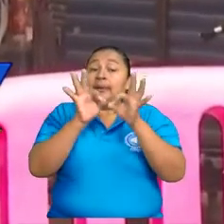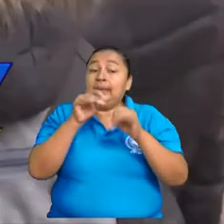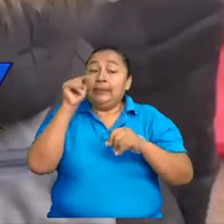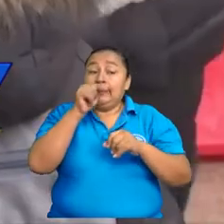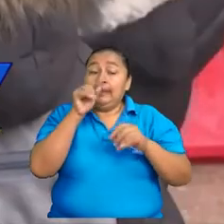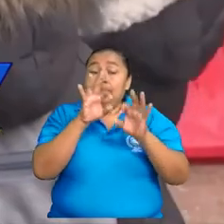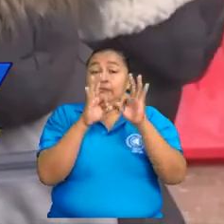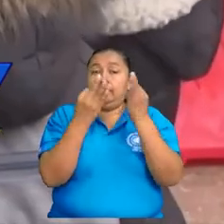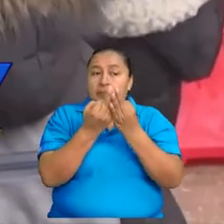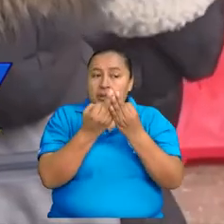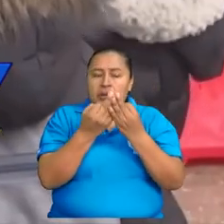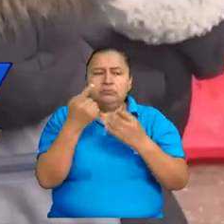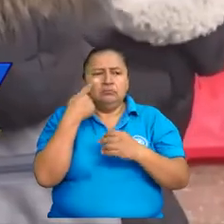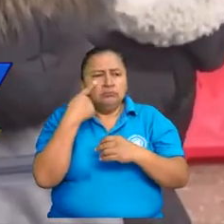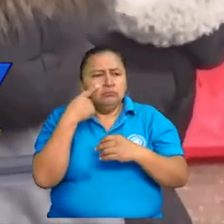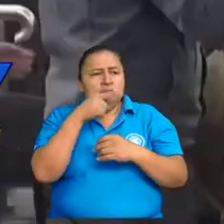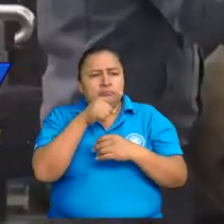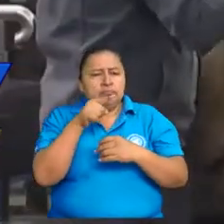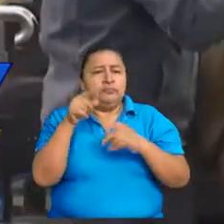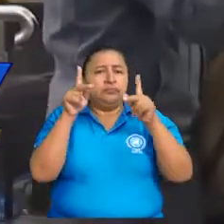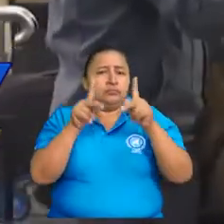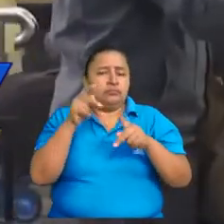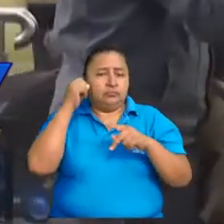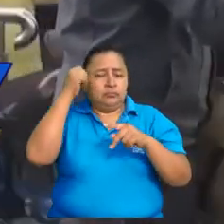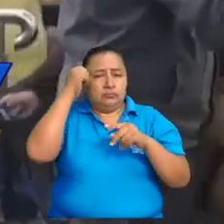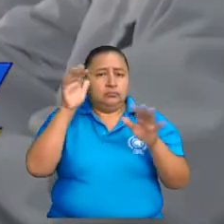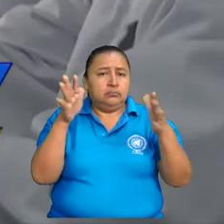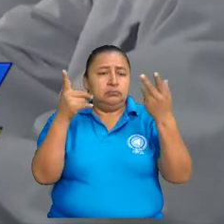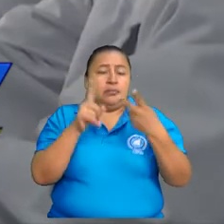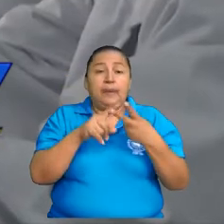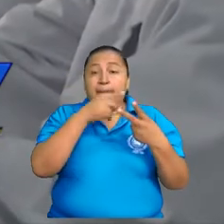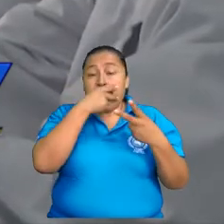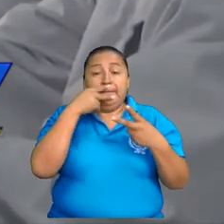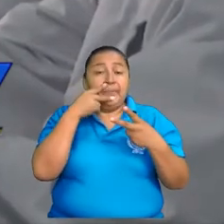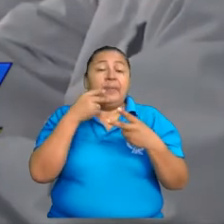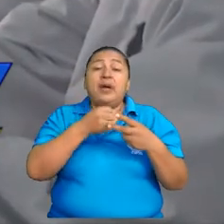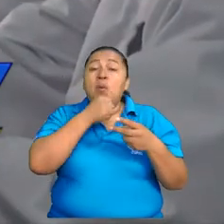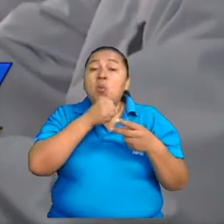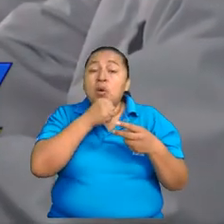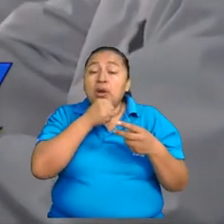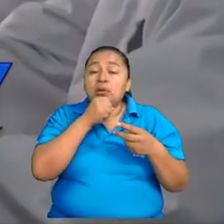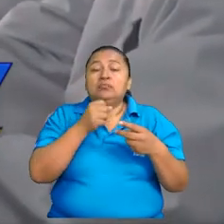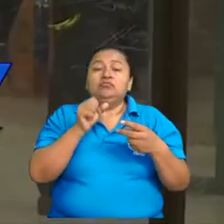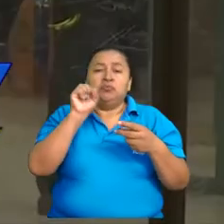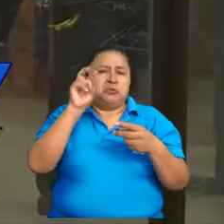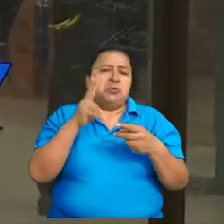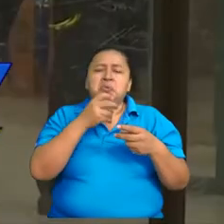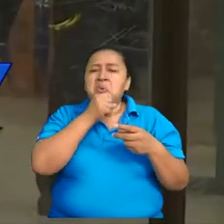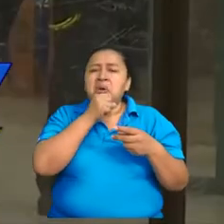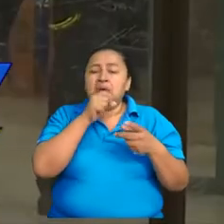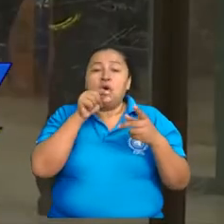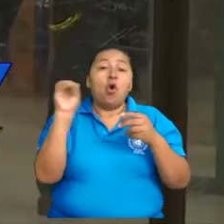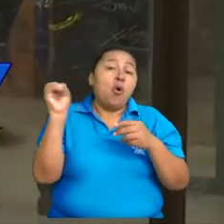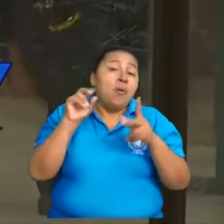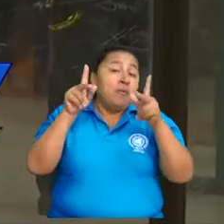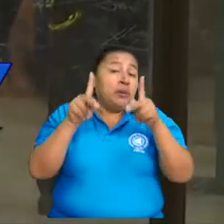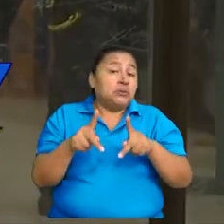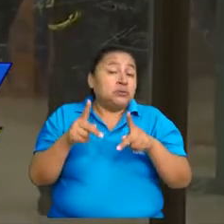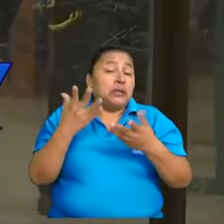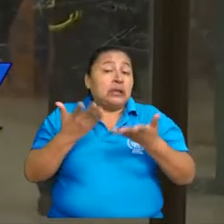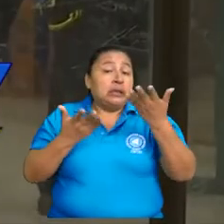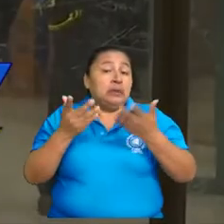familia se identifiquen a esos adultos mayores, a esos papás mayores, a esos abuelitos, a esos bisabuelos, o también personas que puedan